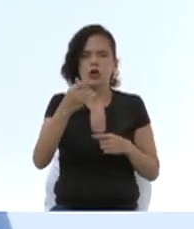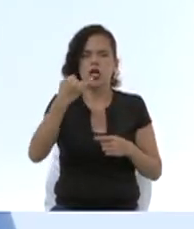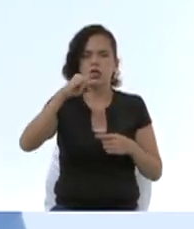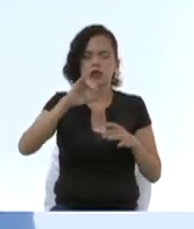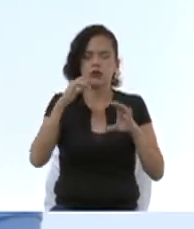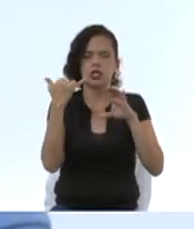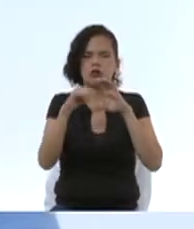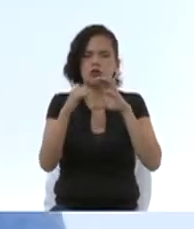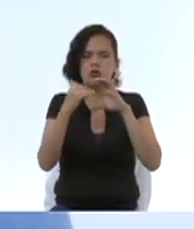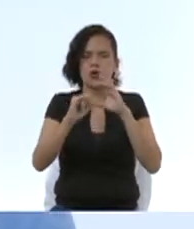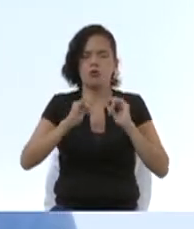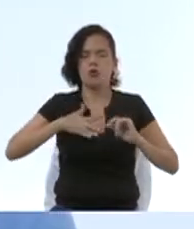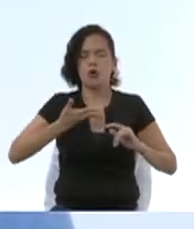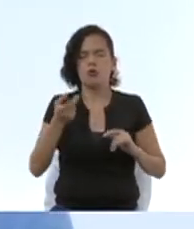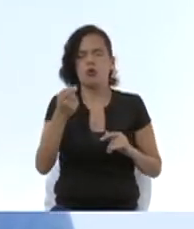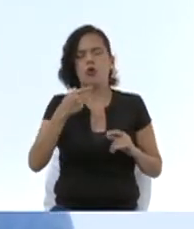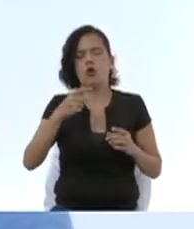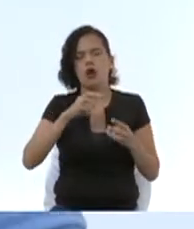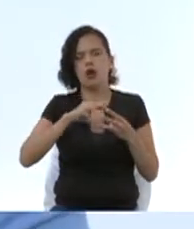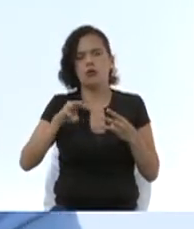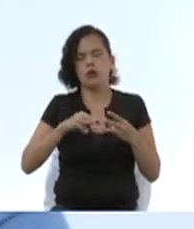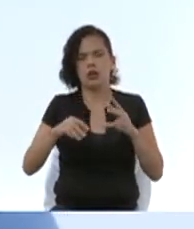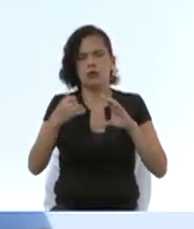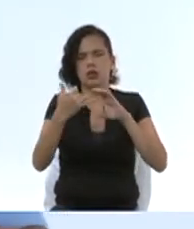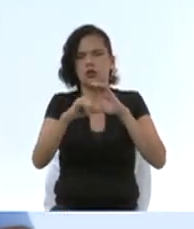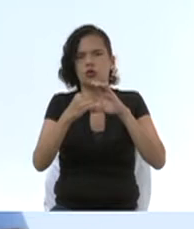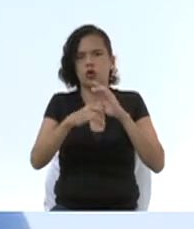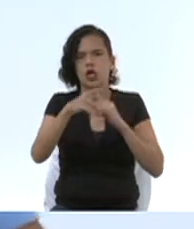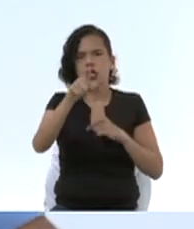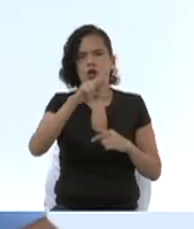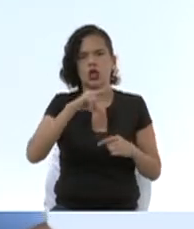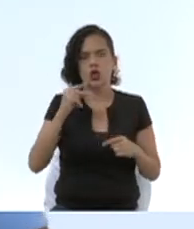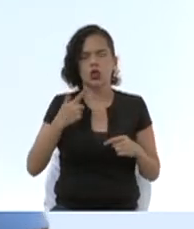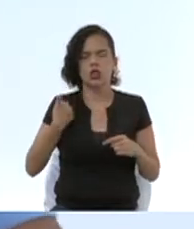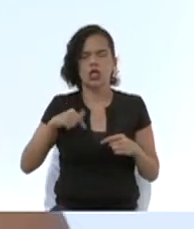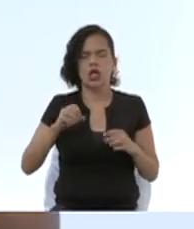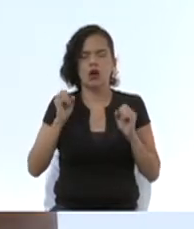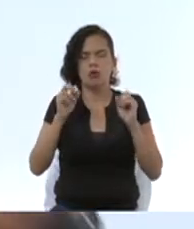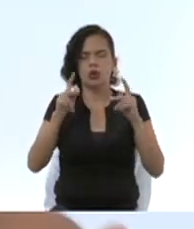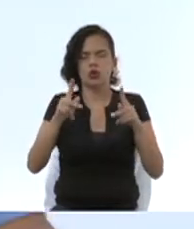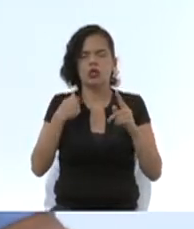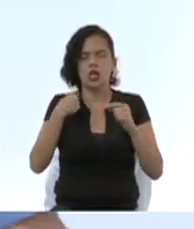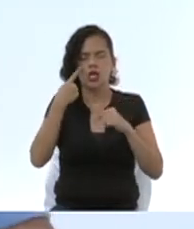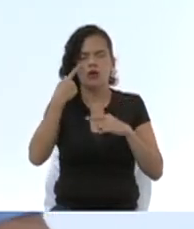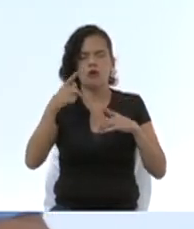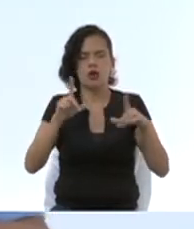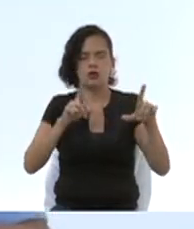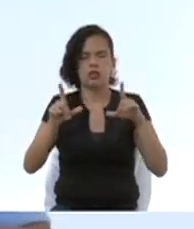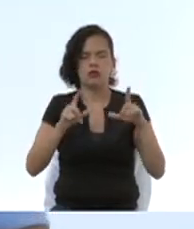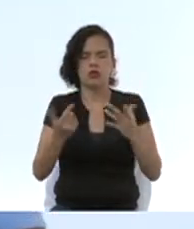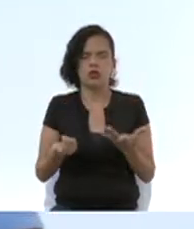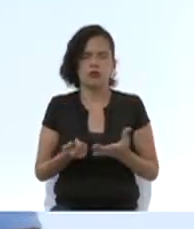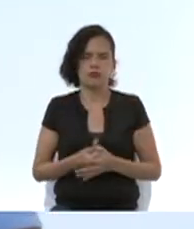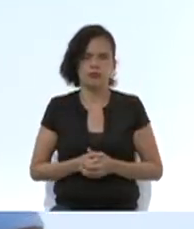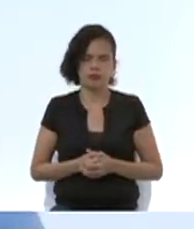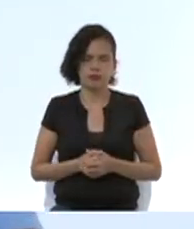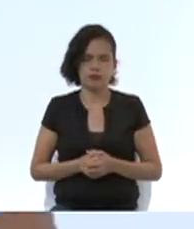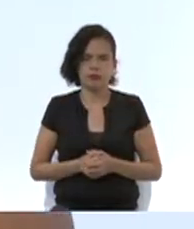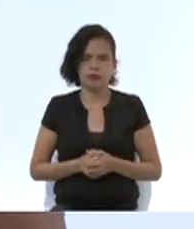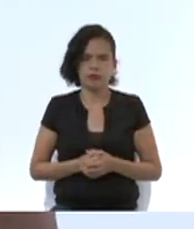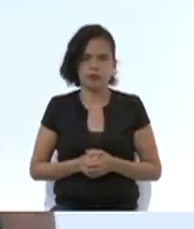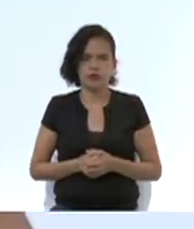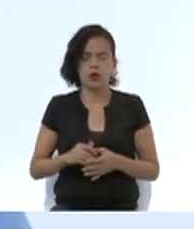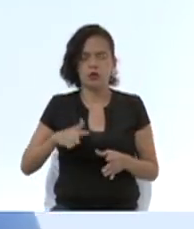YouTube, pueden buscar el programa en YouTube, aquellos que no tienen la oportunidad de ver el programa en vivo, y en directo por la televisión